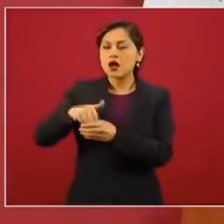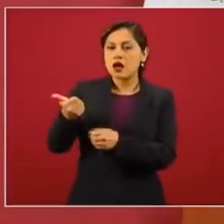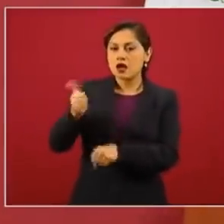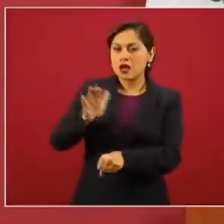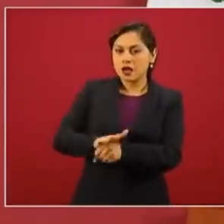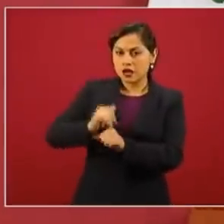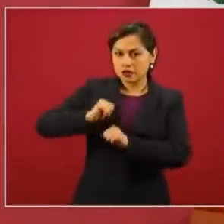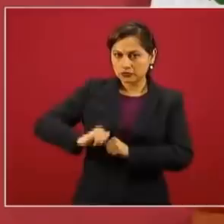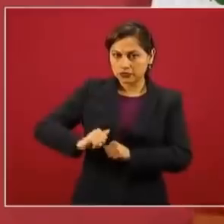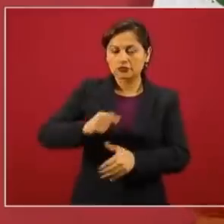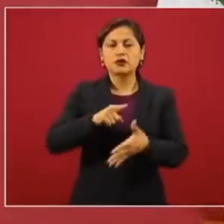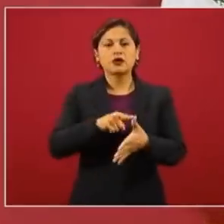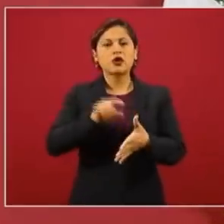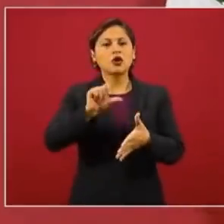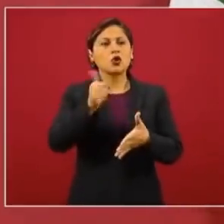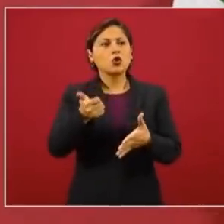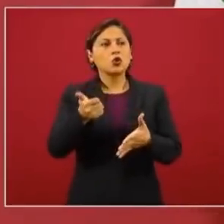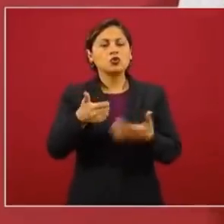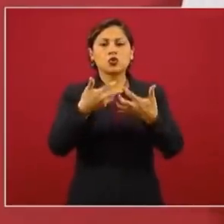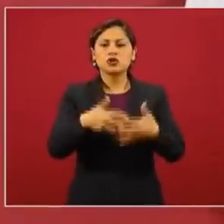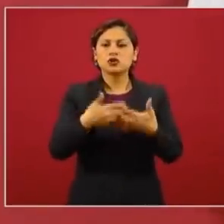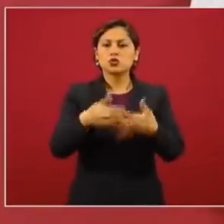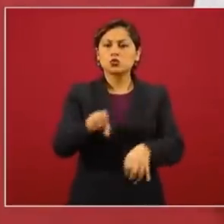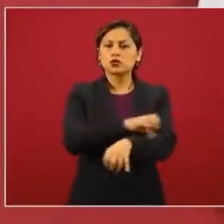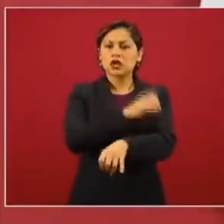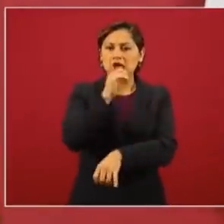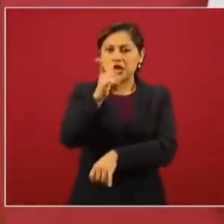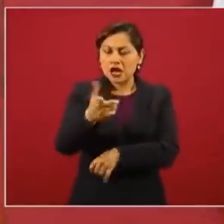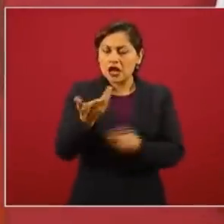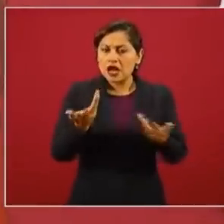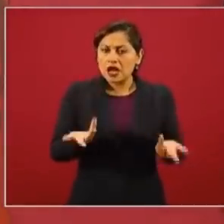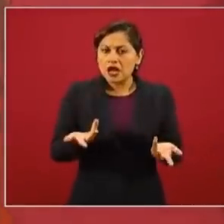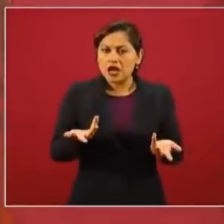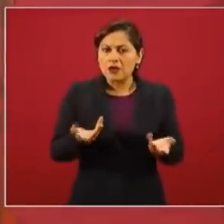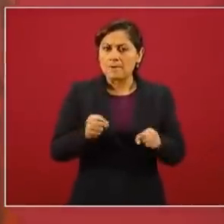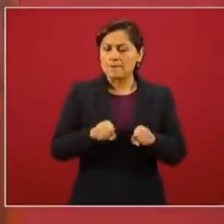en la industria eléctrica lo mismo,